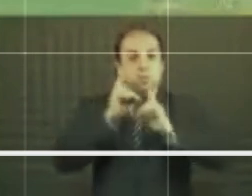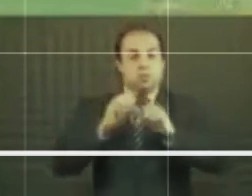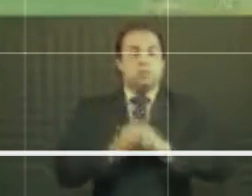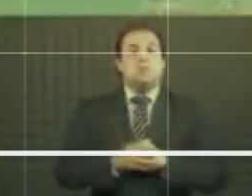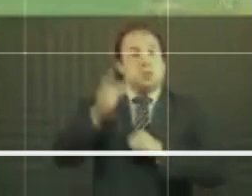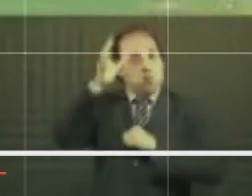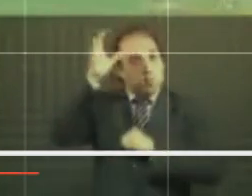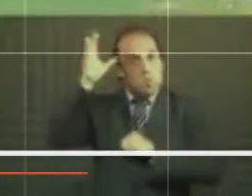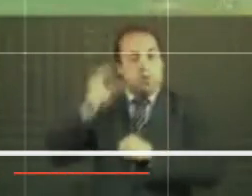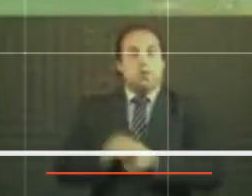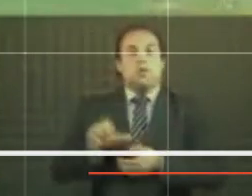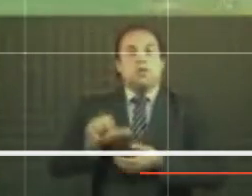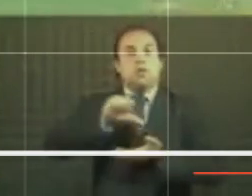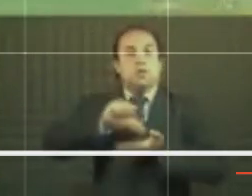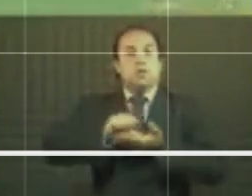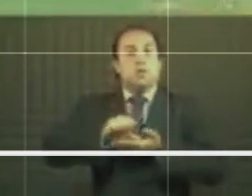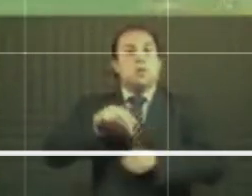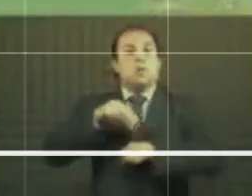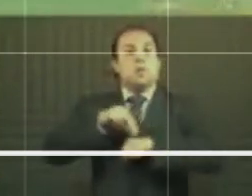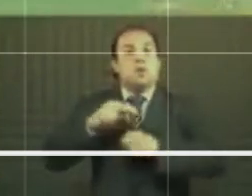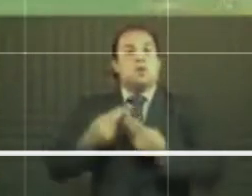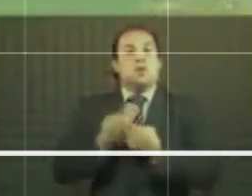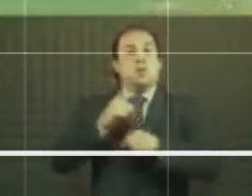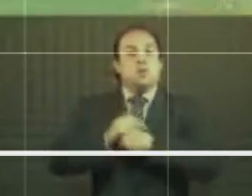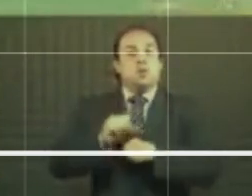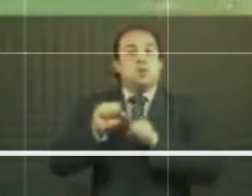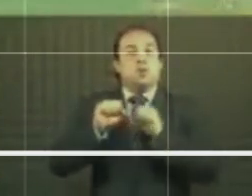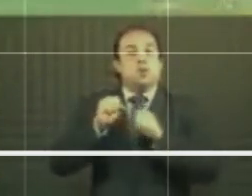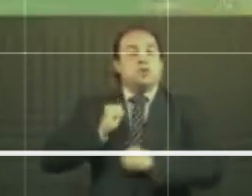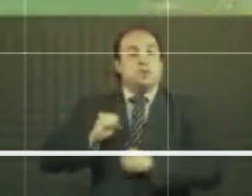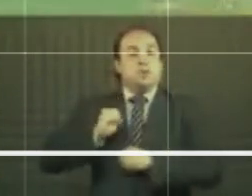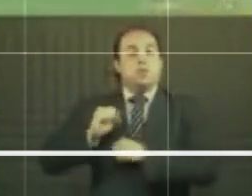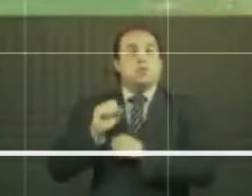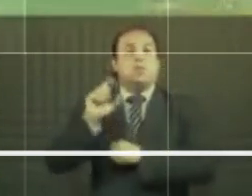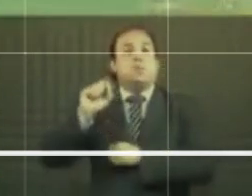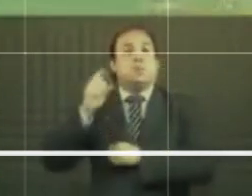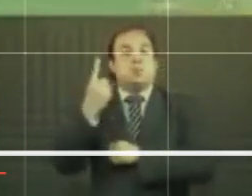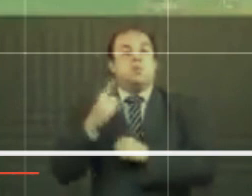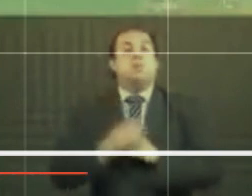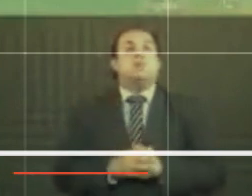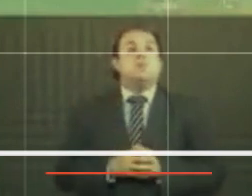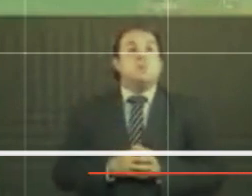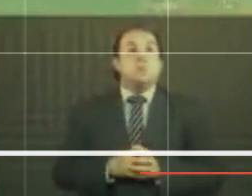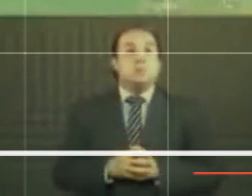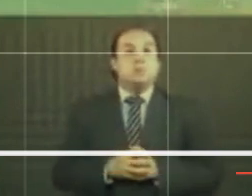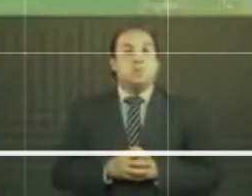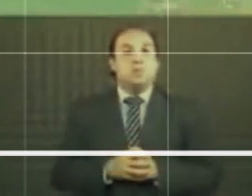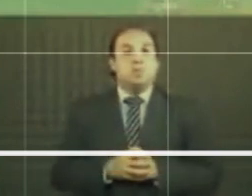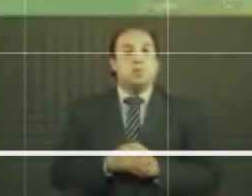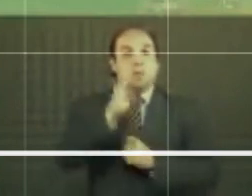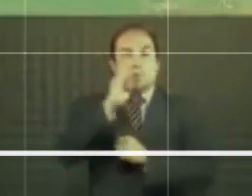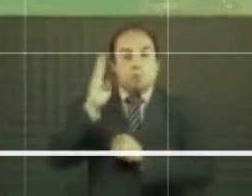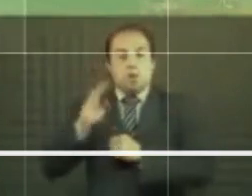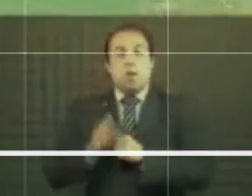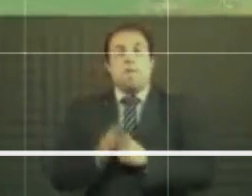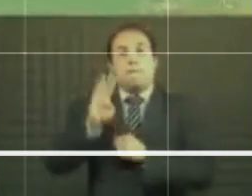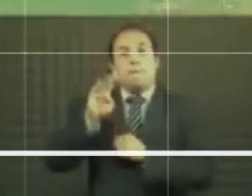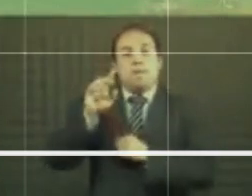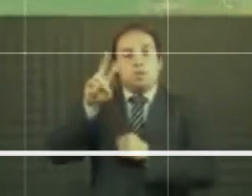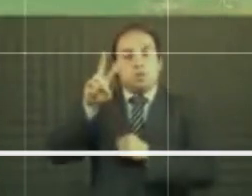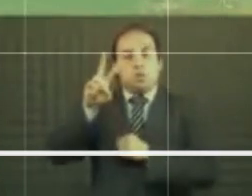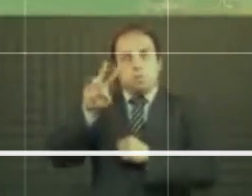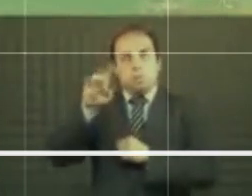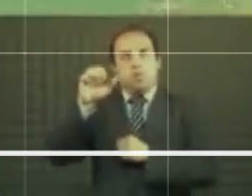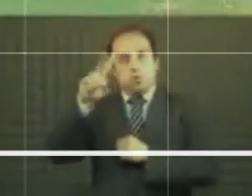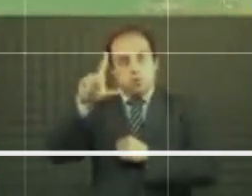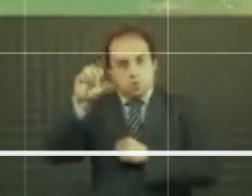Alcaldía Cuauhtémoc, en el Centro Médico Nacional Siglo XXI, en la Unidad de Congresos del IMSS y en la Biblioteca Vasconcelos.